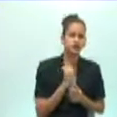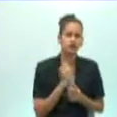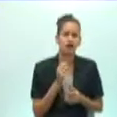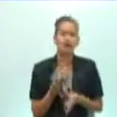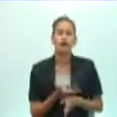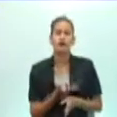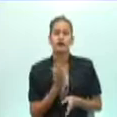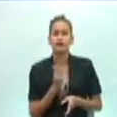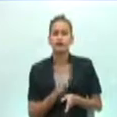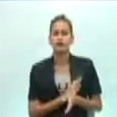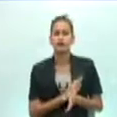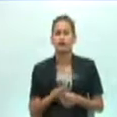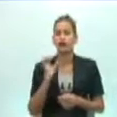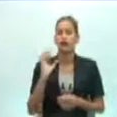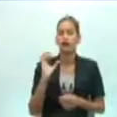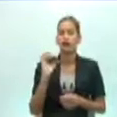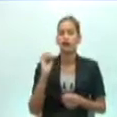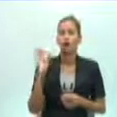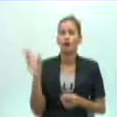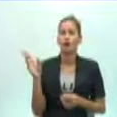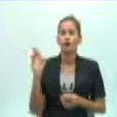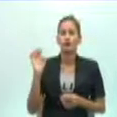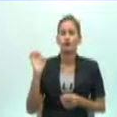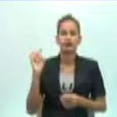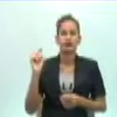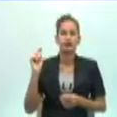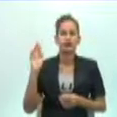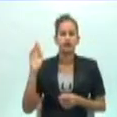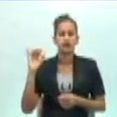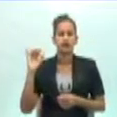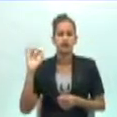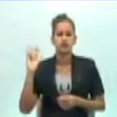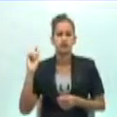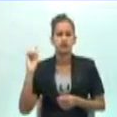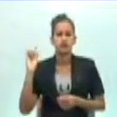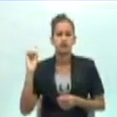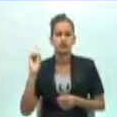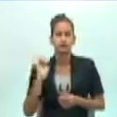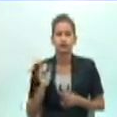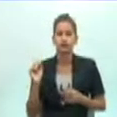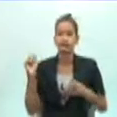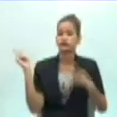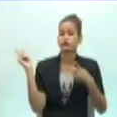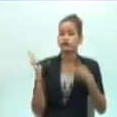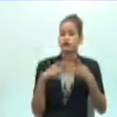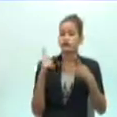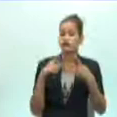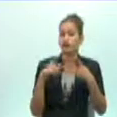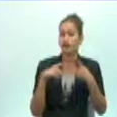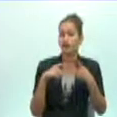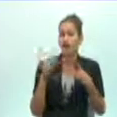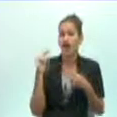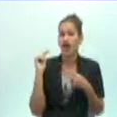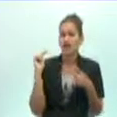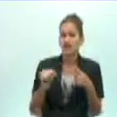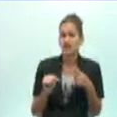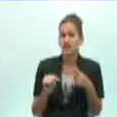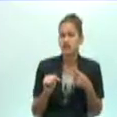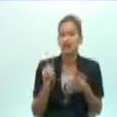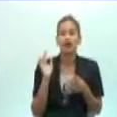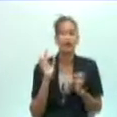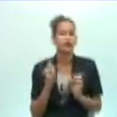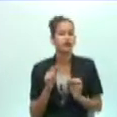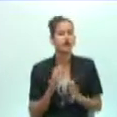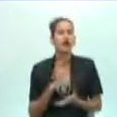del modo indicativo y participio llegado. Un adverbio que podían haber encontrado en el texto es allí, que es un adverbio